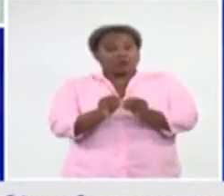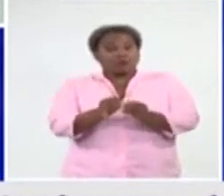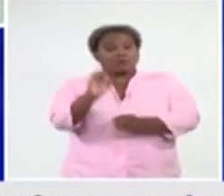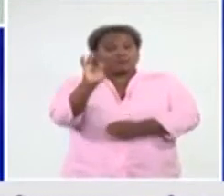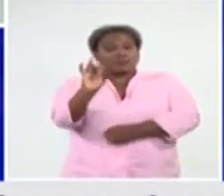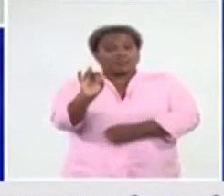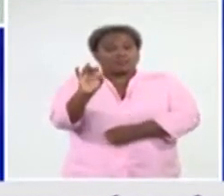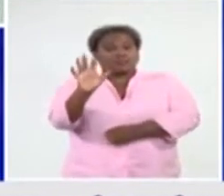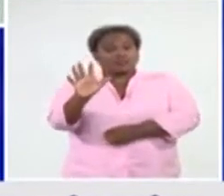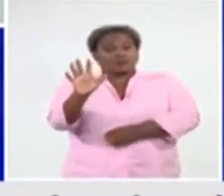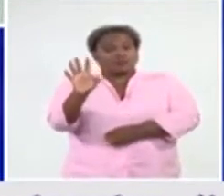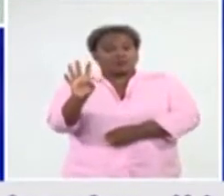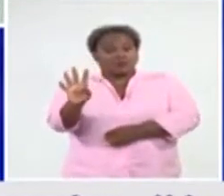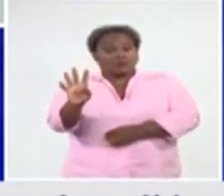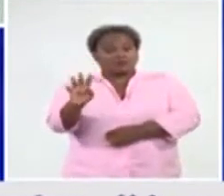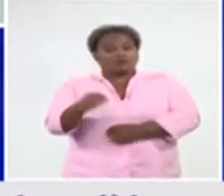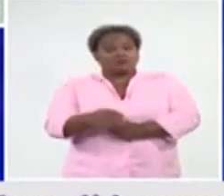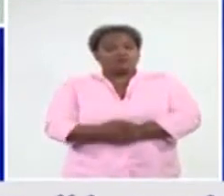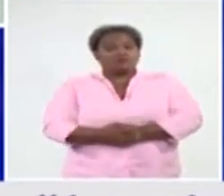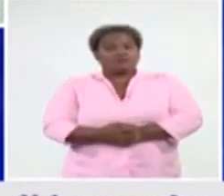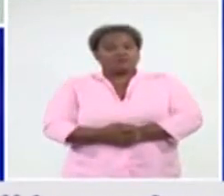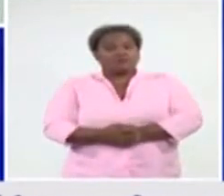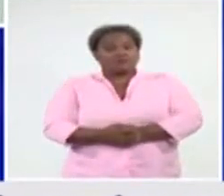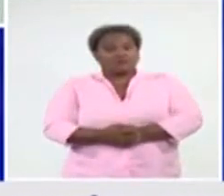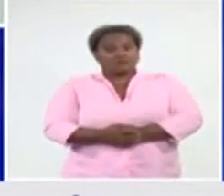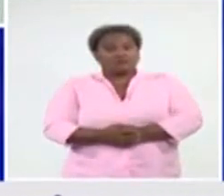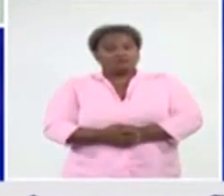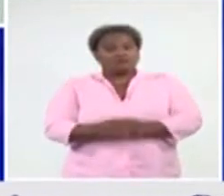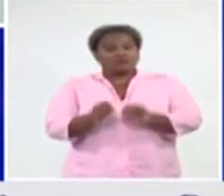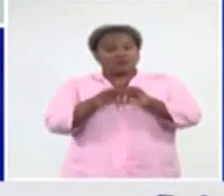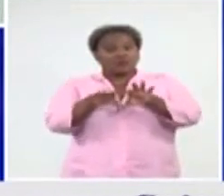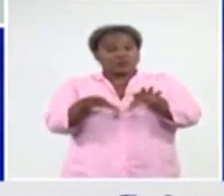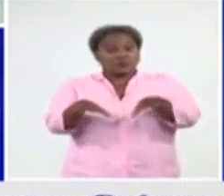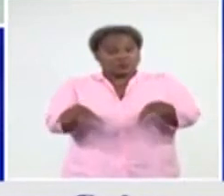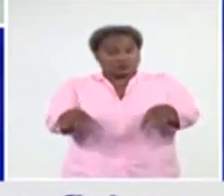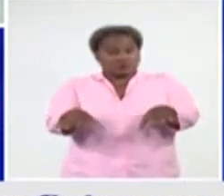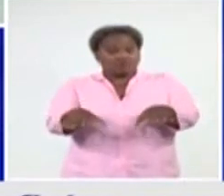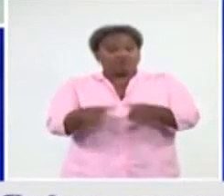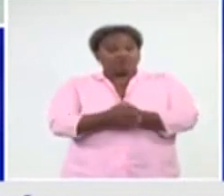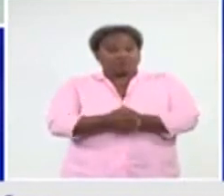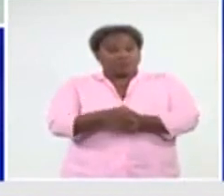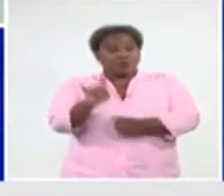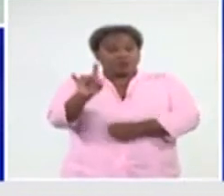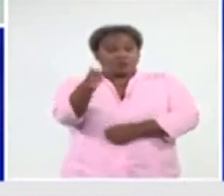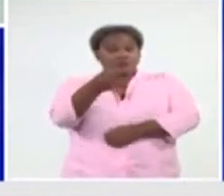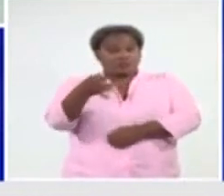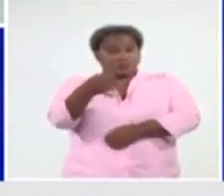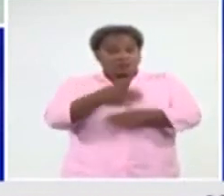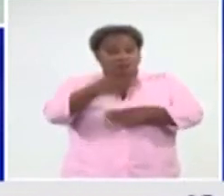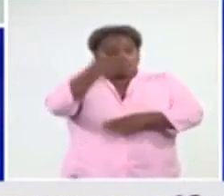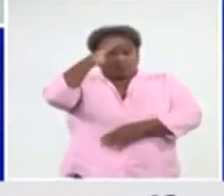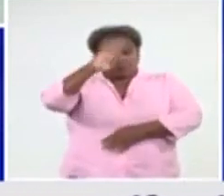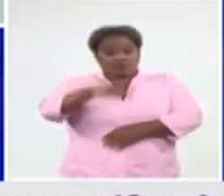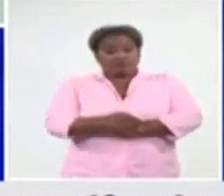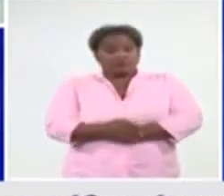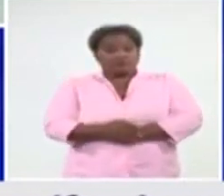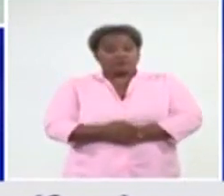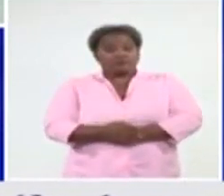754 en total dispersos en sus 9 municipios,